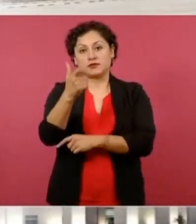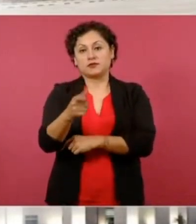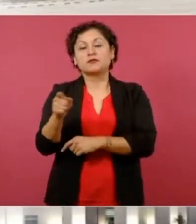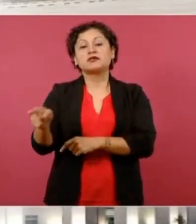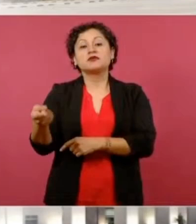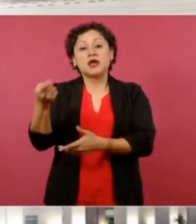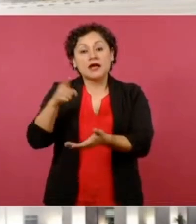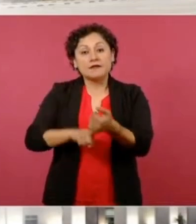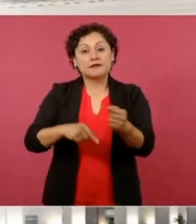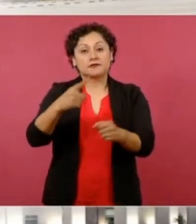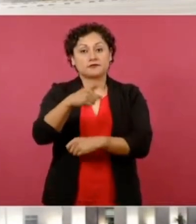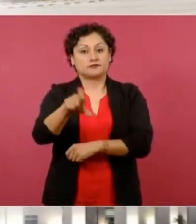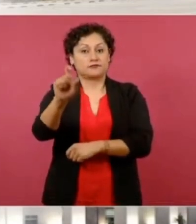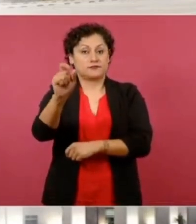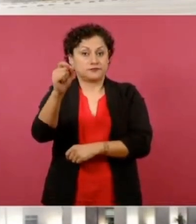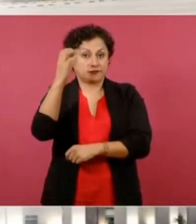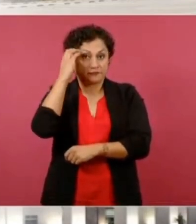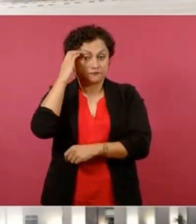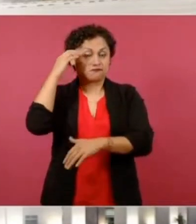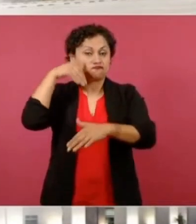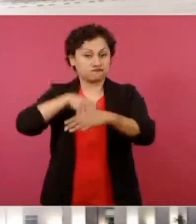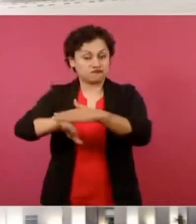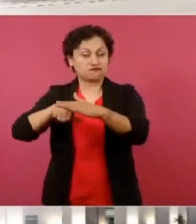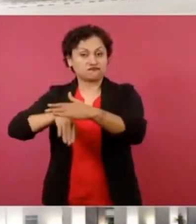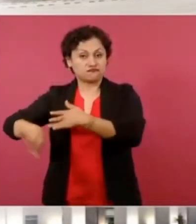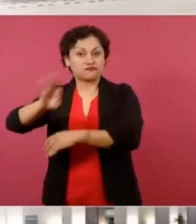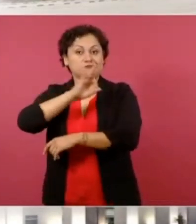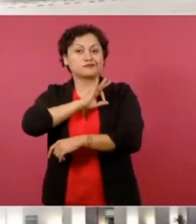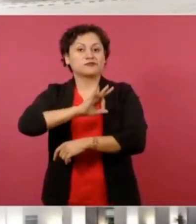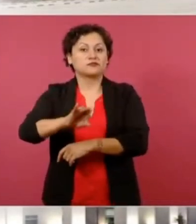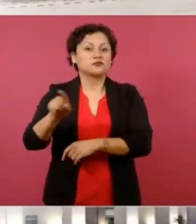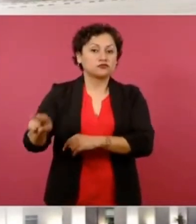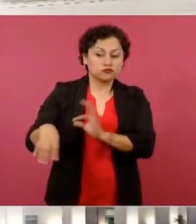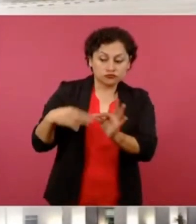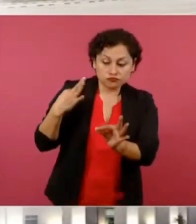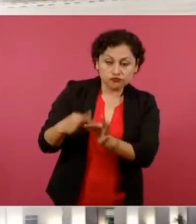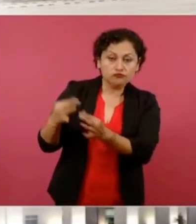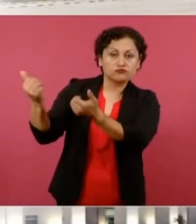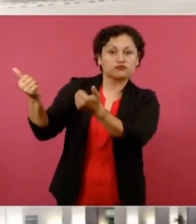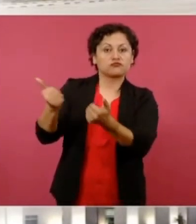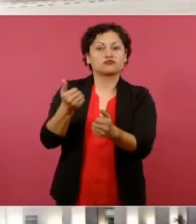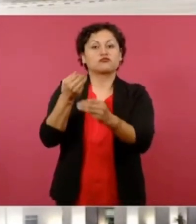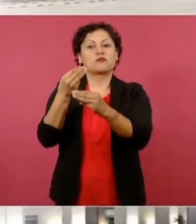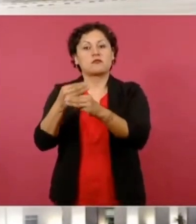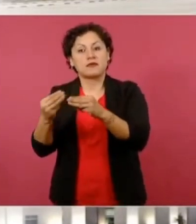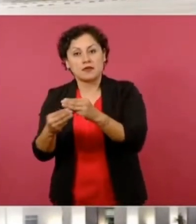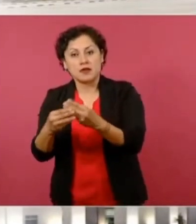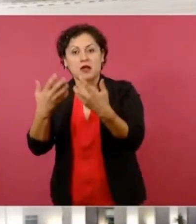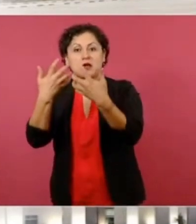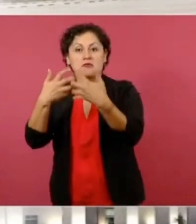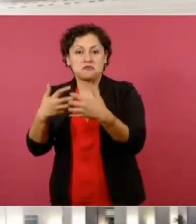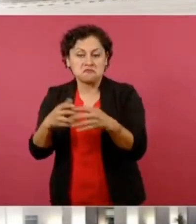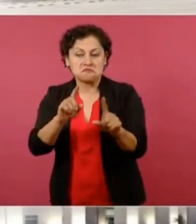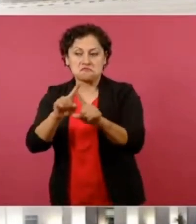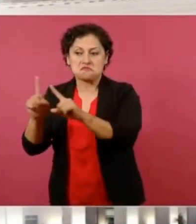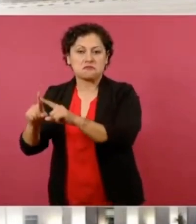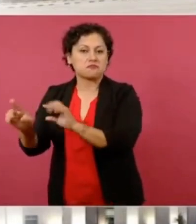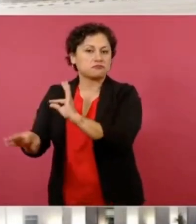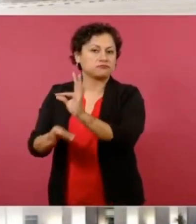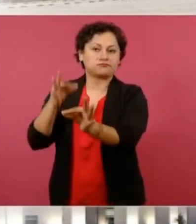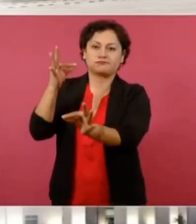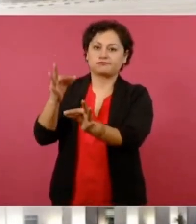120 camas. Ya se concluyó también toda la etapa de equipamiento y estamos próximos a hacer